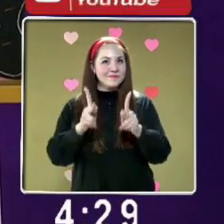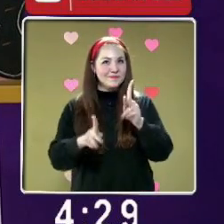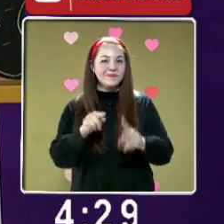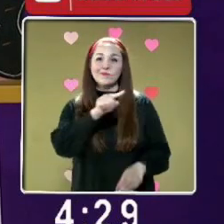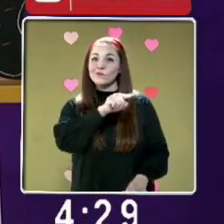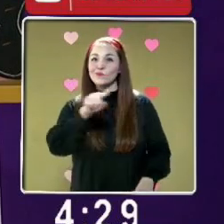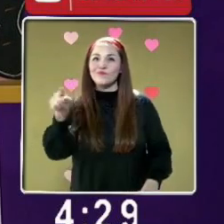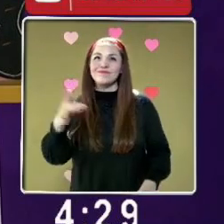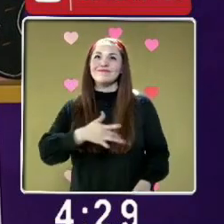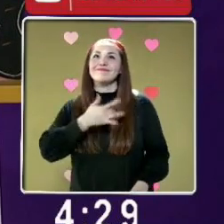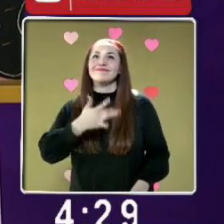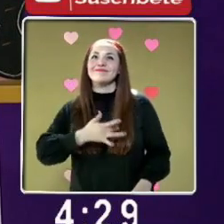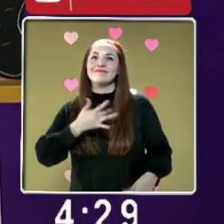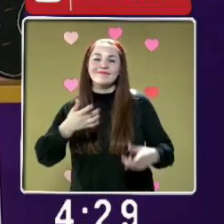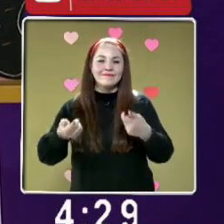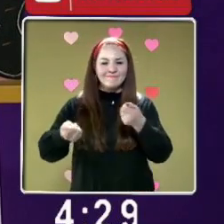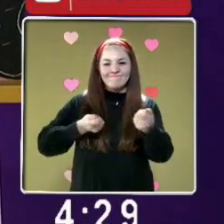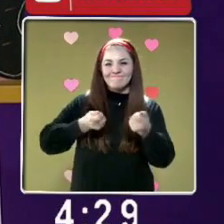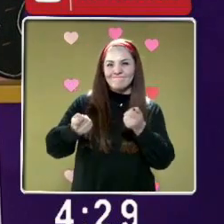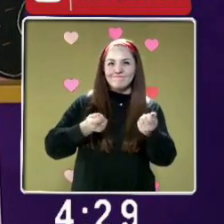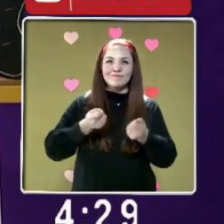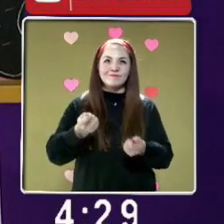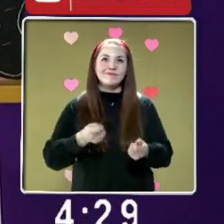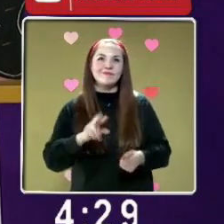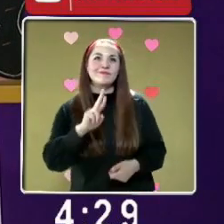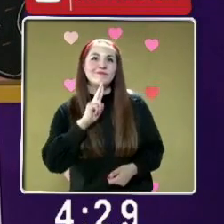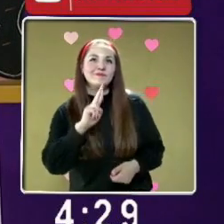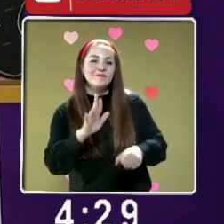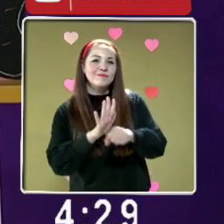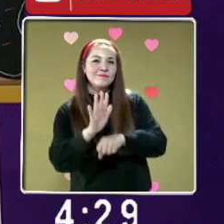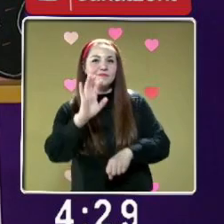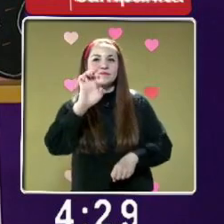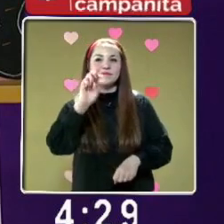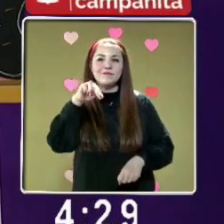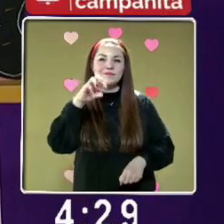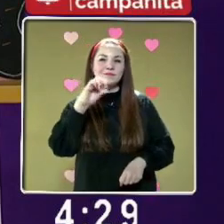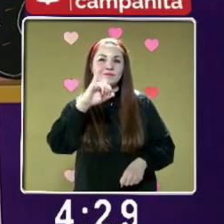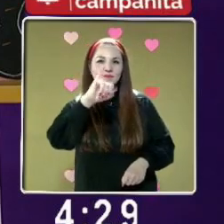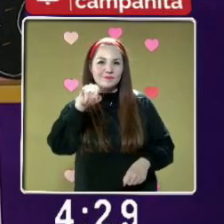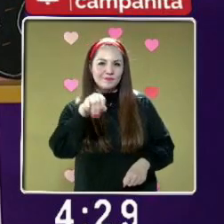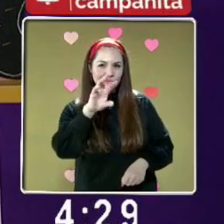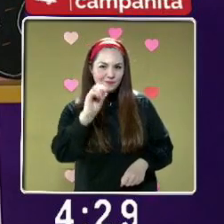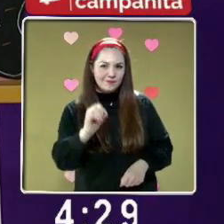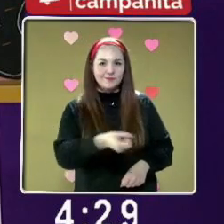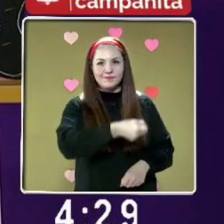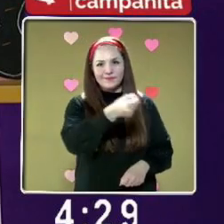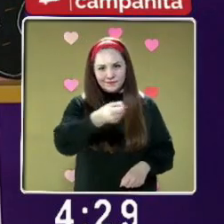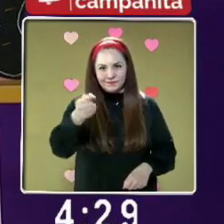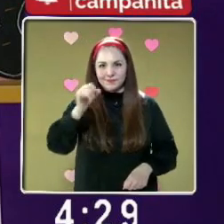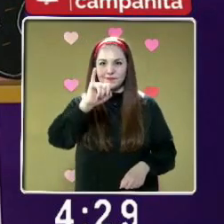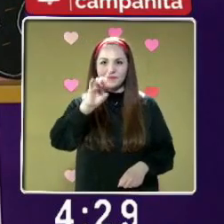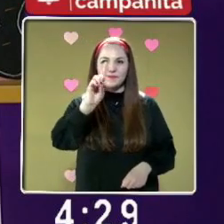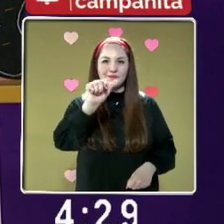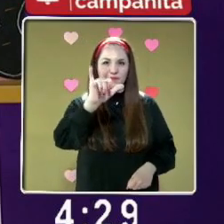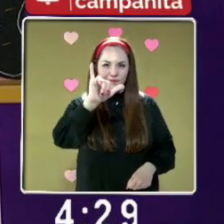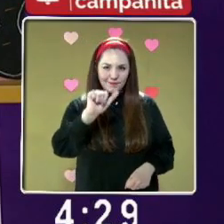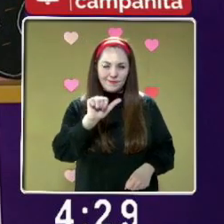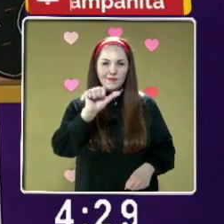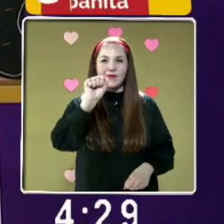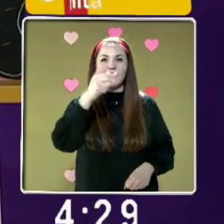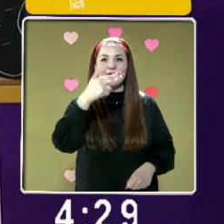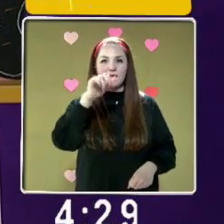debían regular esos personajes y la respuesta era... enojo. Y de hecho mandamos saludos a Idalia, Ashley,